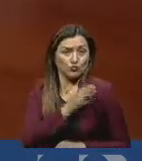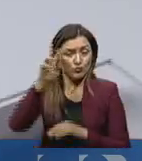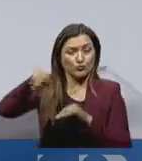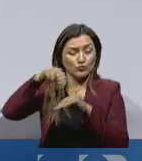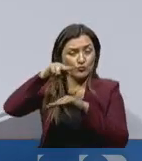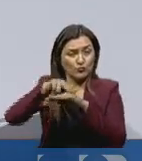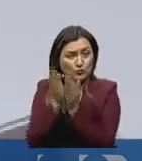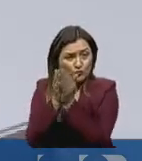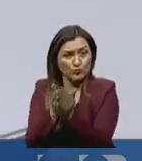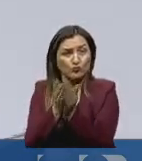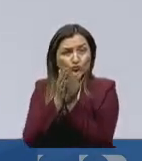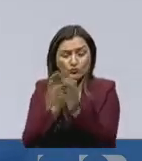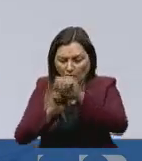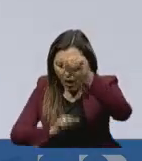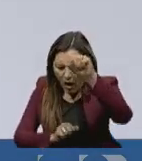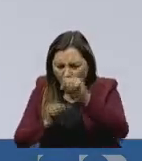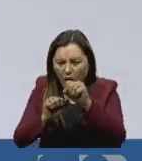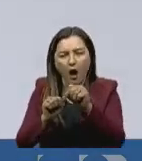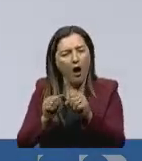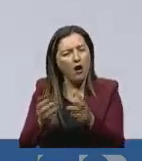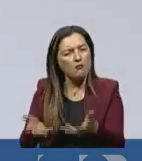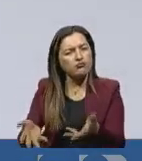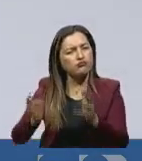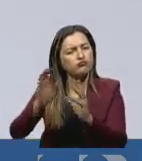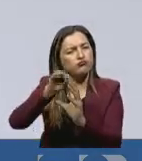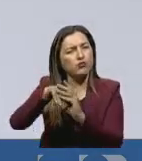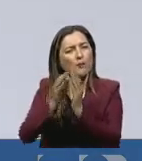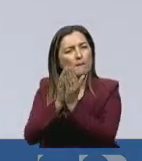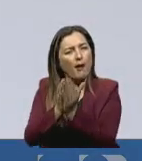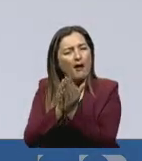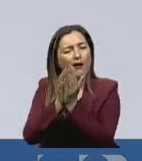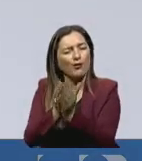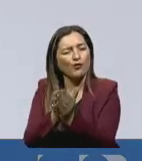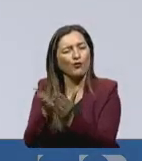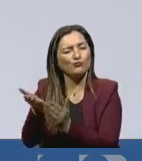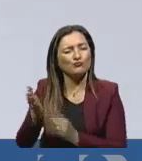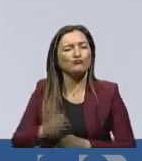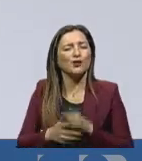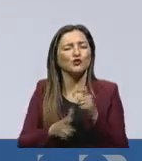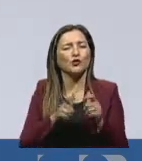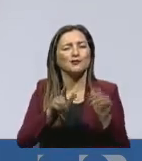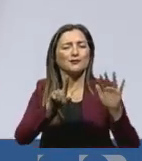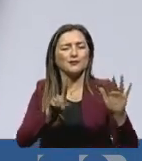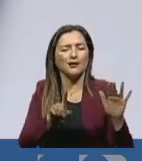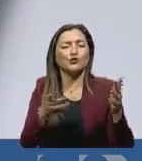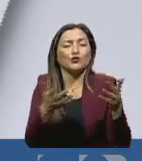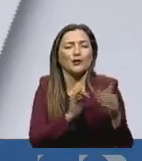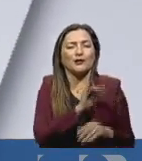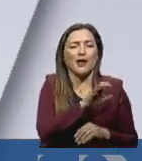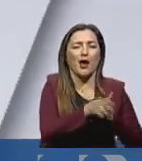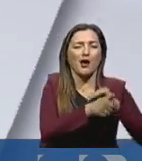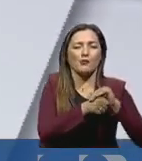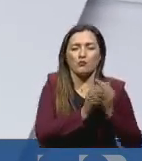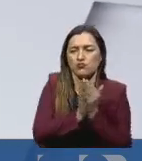de rutina encontró a estas especies protegidas dentro de un barco en el que navegaban y que habría zarpado desde las Islas